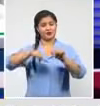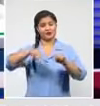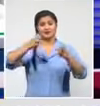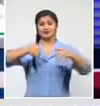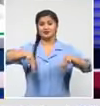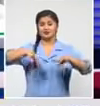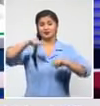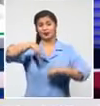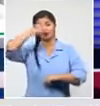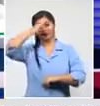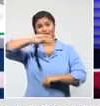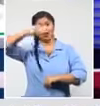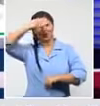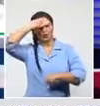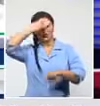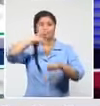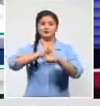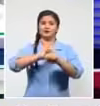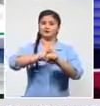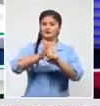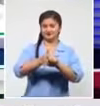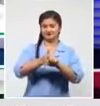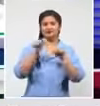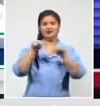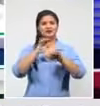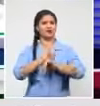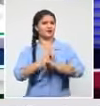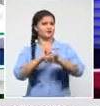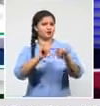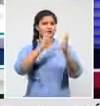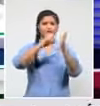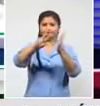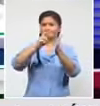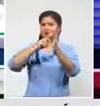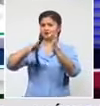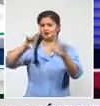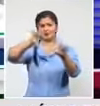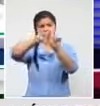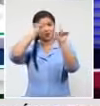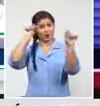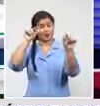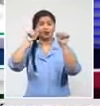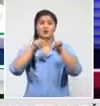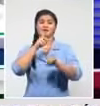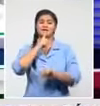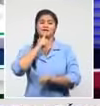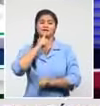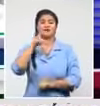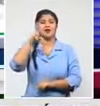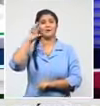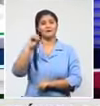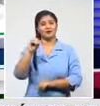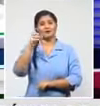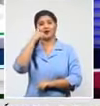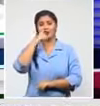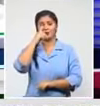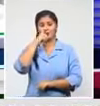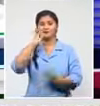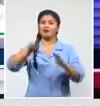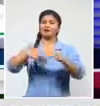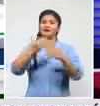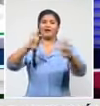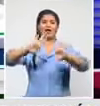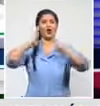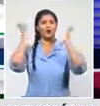país y su incidencia por cada uno de los territorios. Hoy es viernes 20 de noviembre, Día Mundial de los Niños. Llegue a los